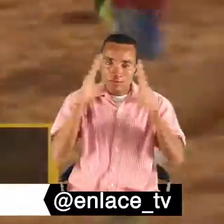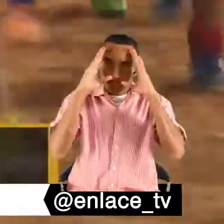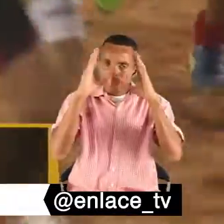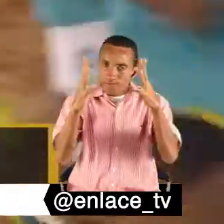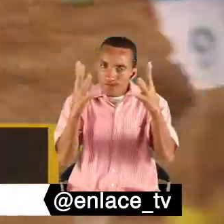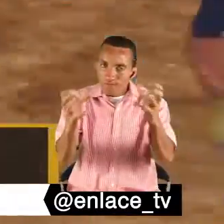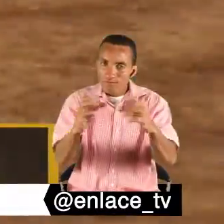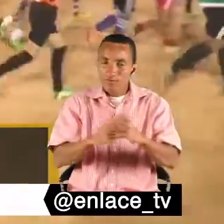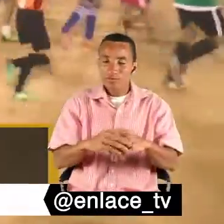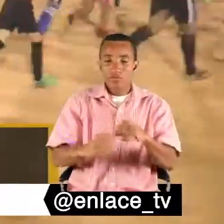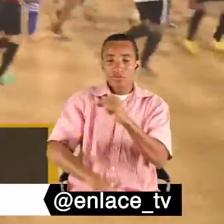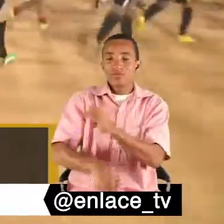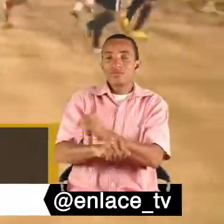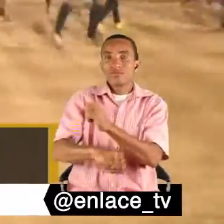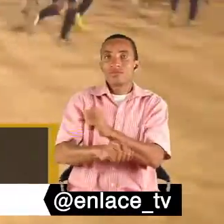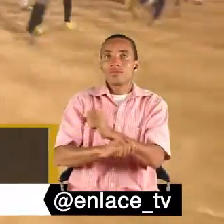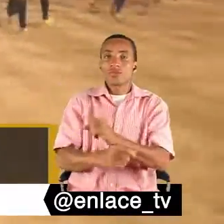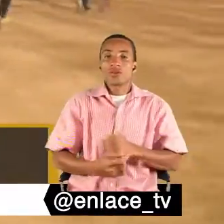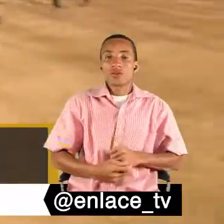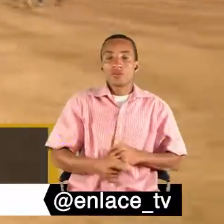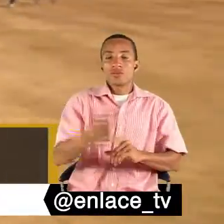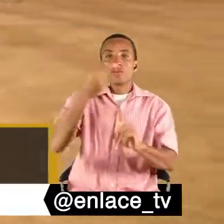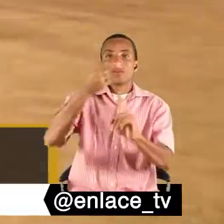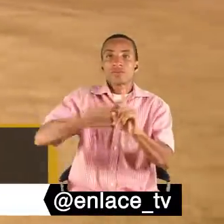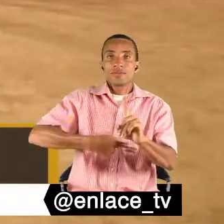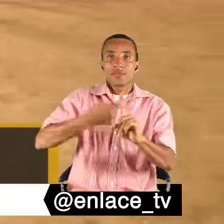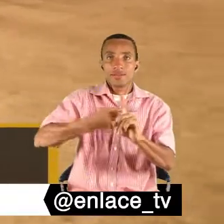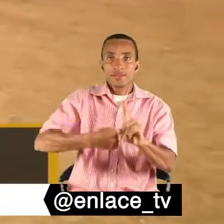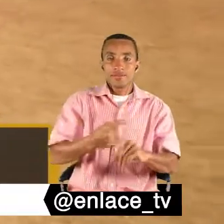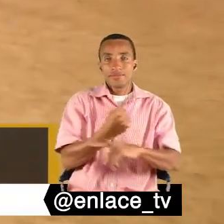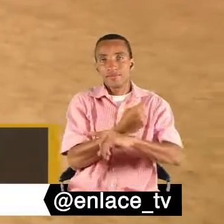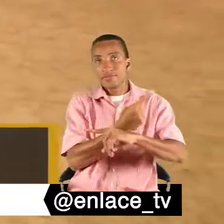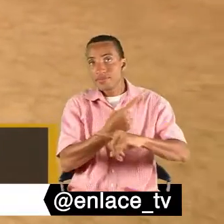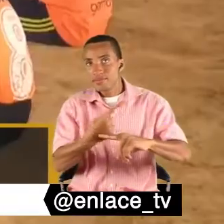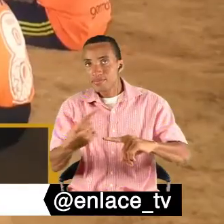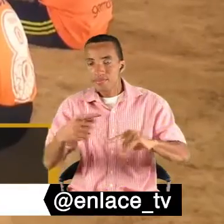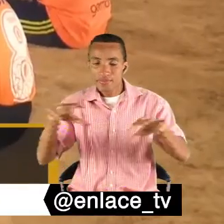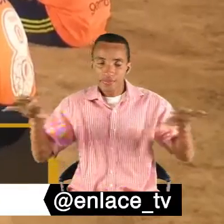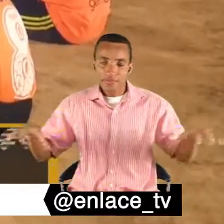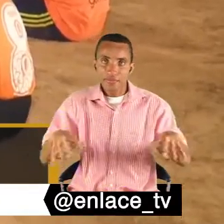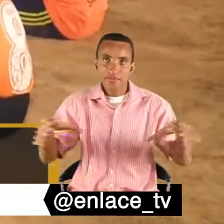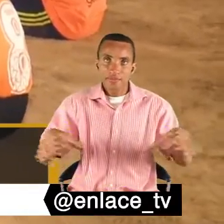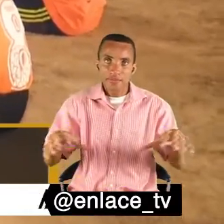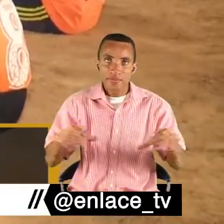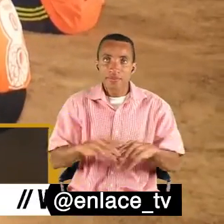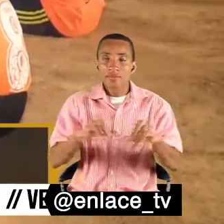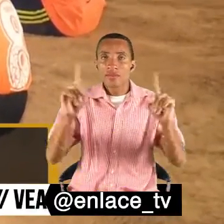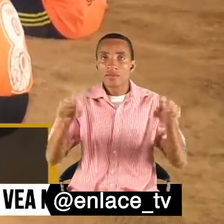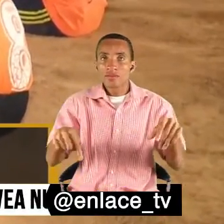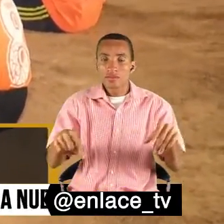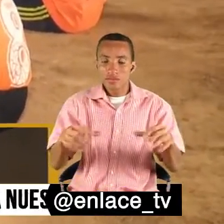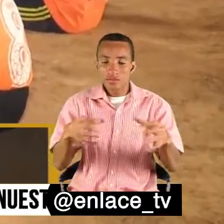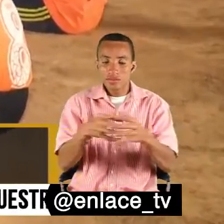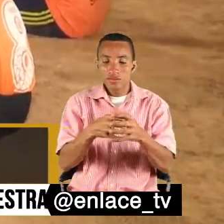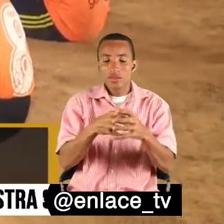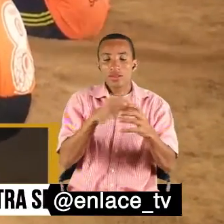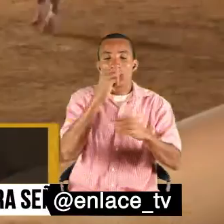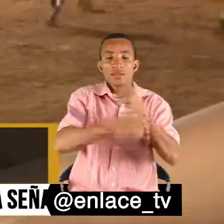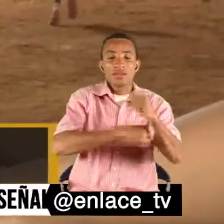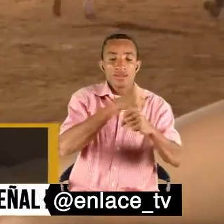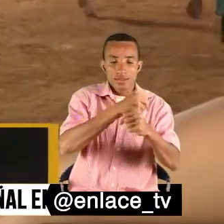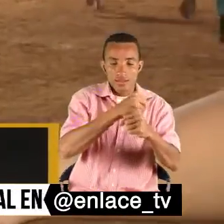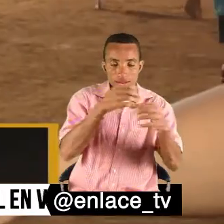fútbol a inaugurarse este mes. Durante esta semana desarrollaron actividades de fundamentación en categorías 10 y 12 años.